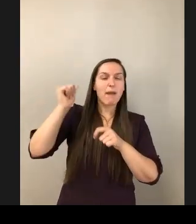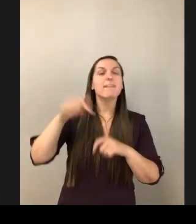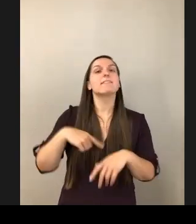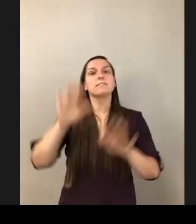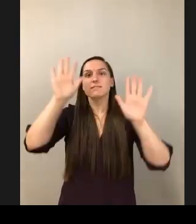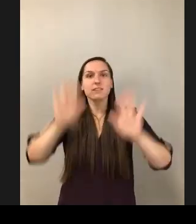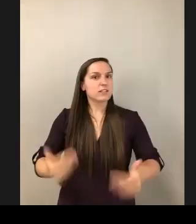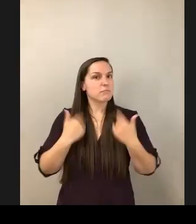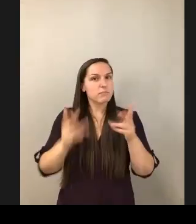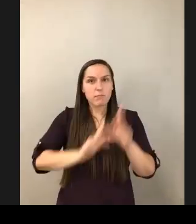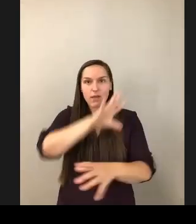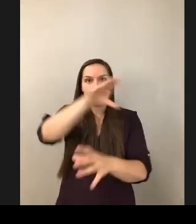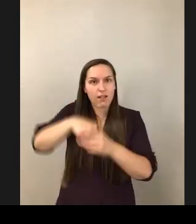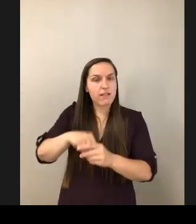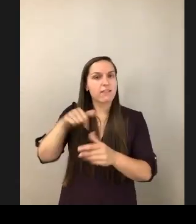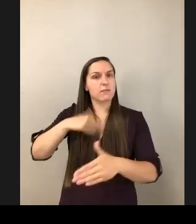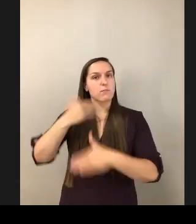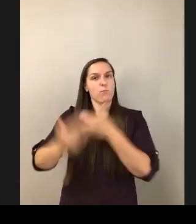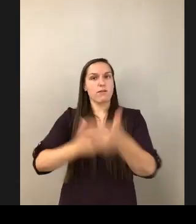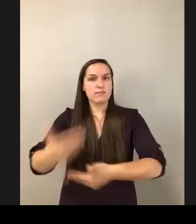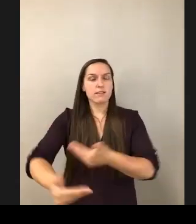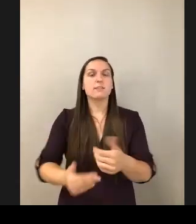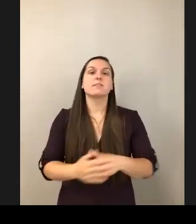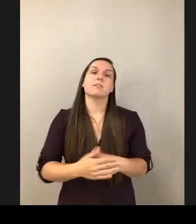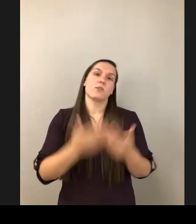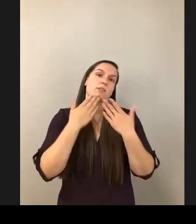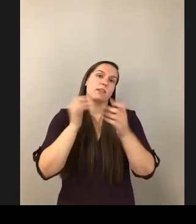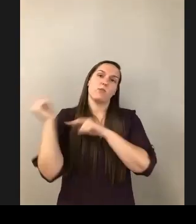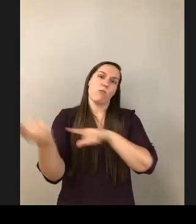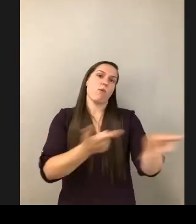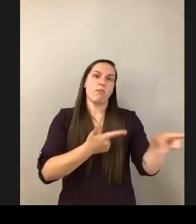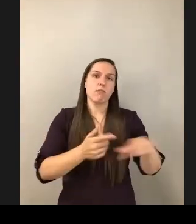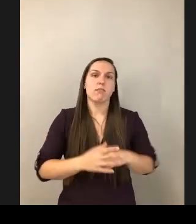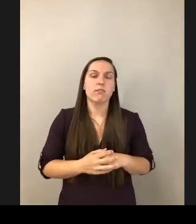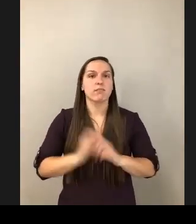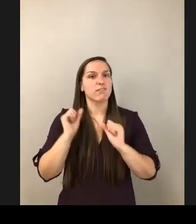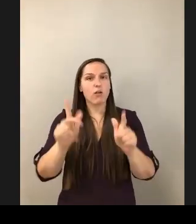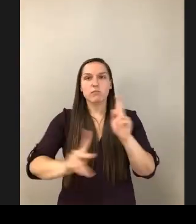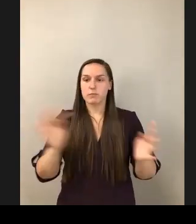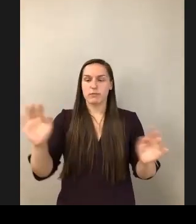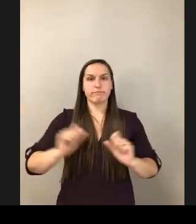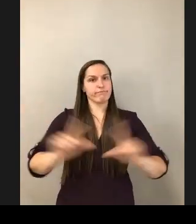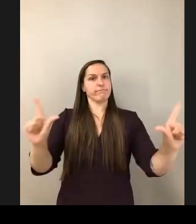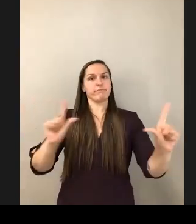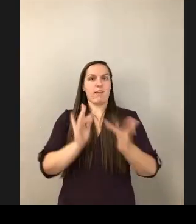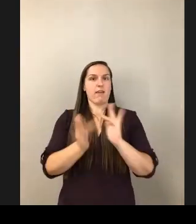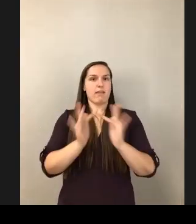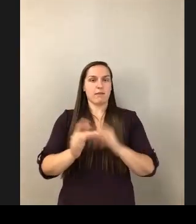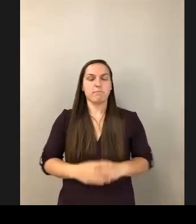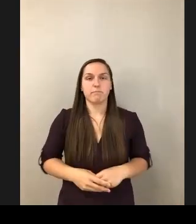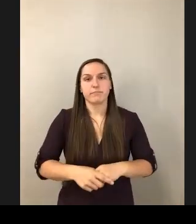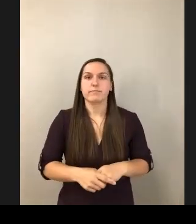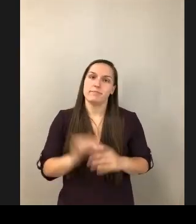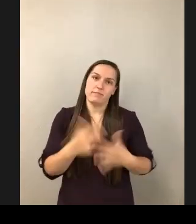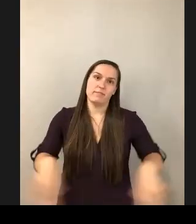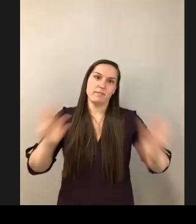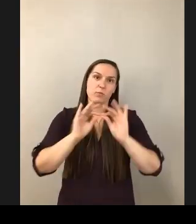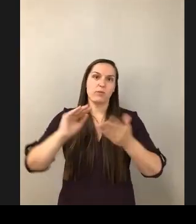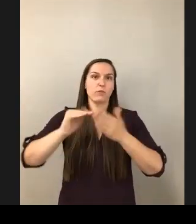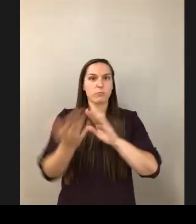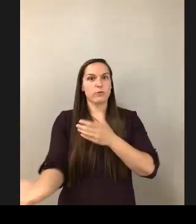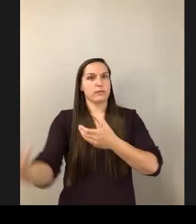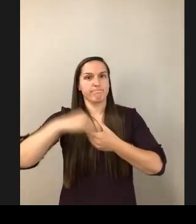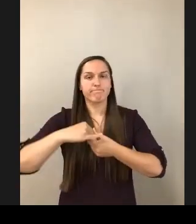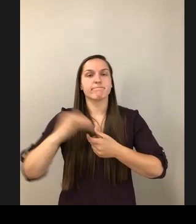es muy importante, que los jóvenes participan en el proceso. Gracias por los que están participando en línea. Es